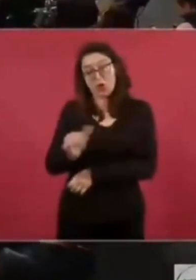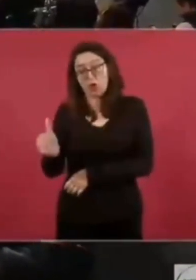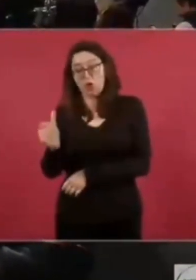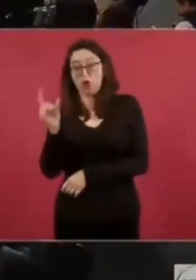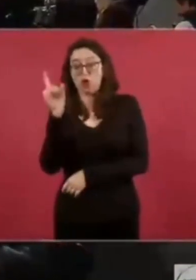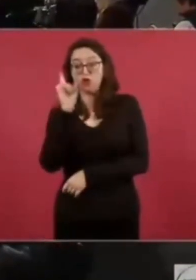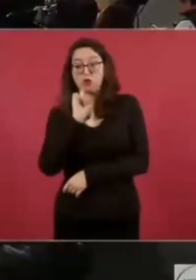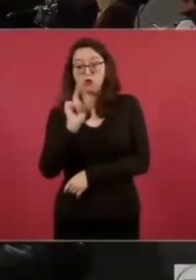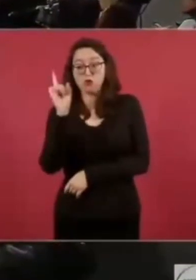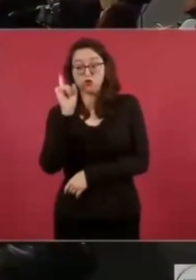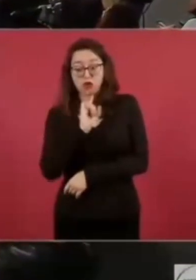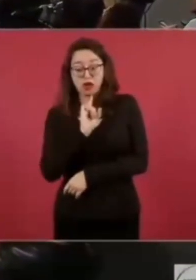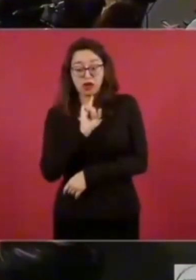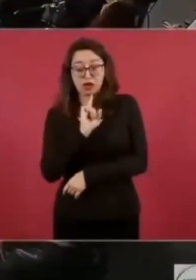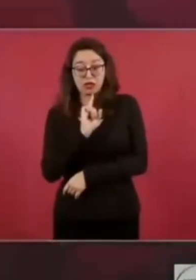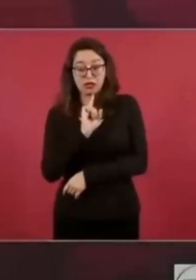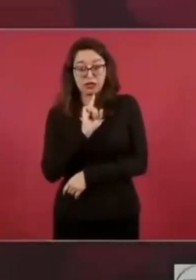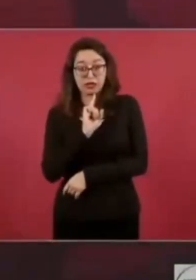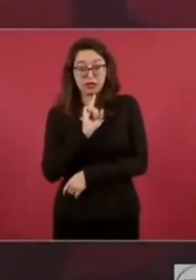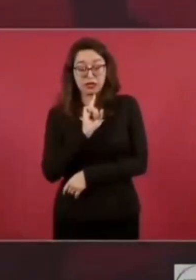cambia de ejemplo